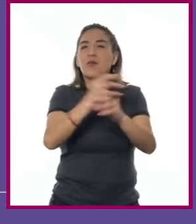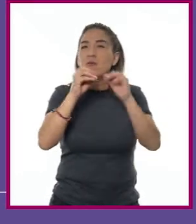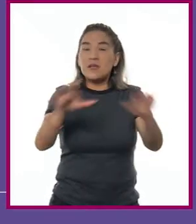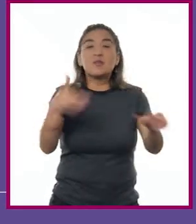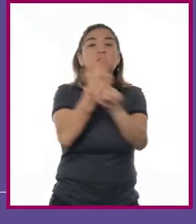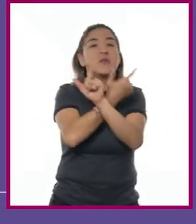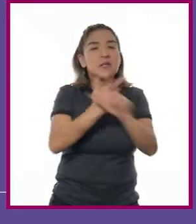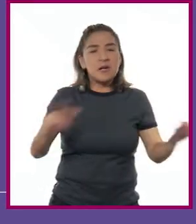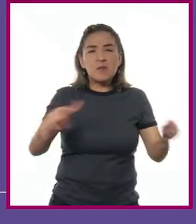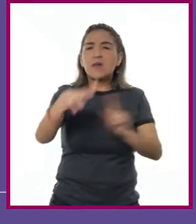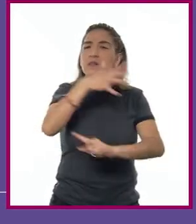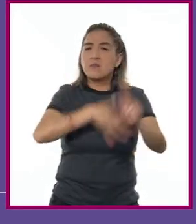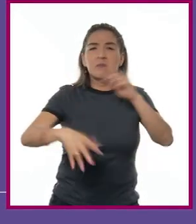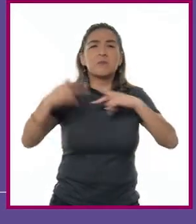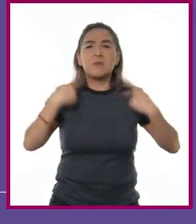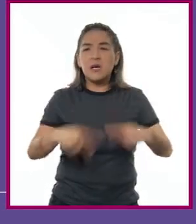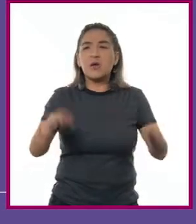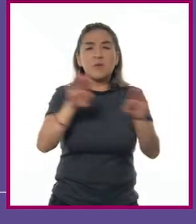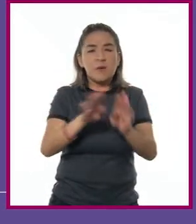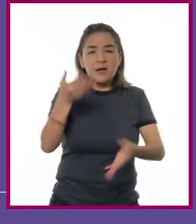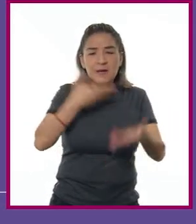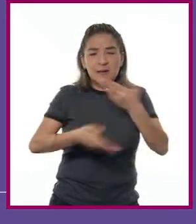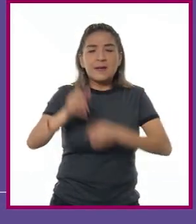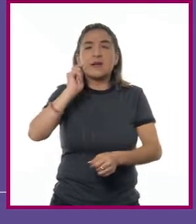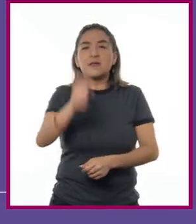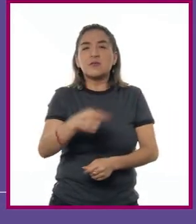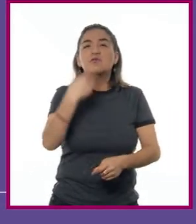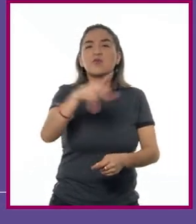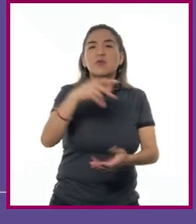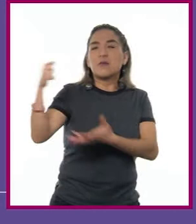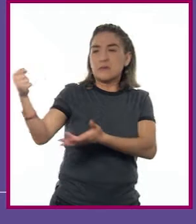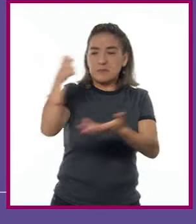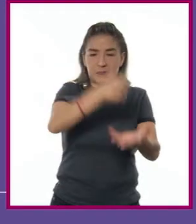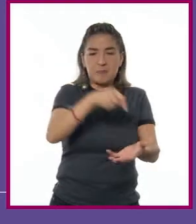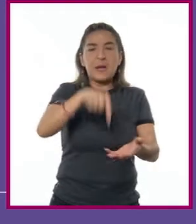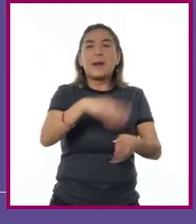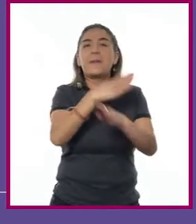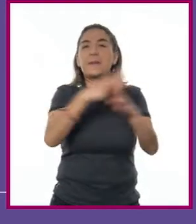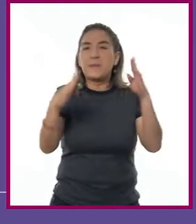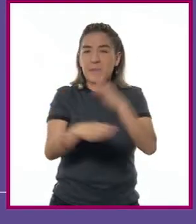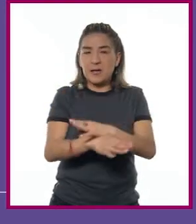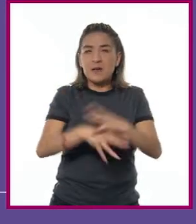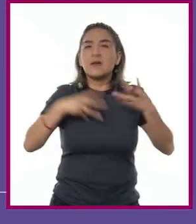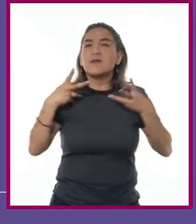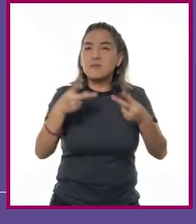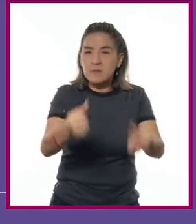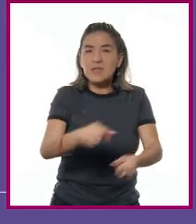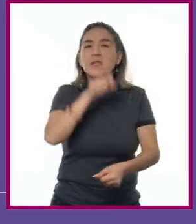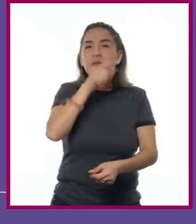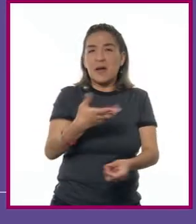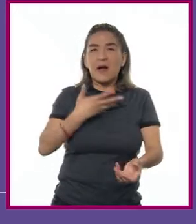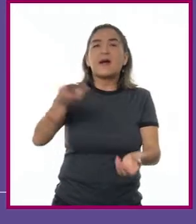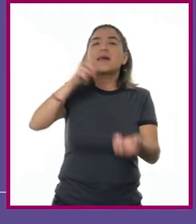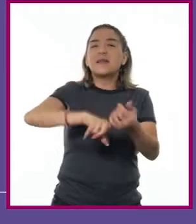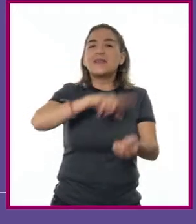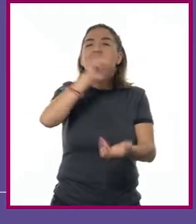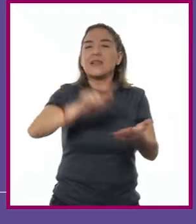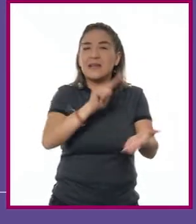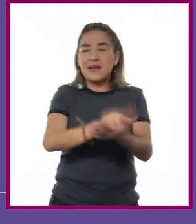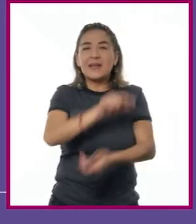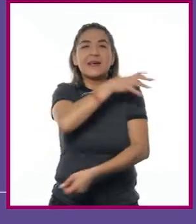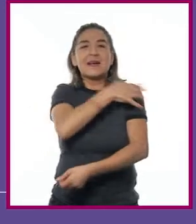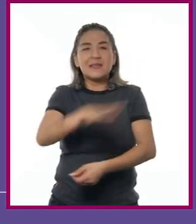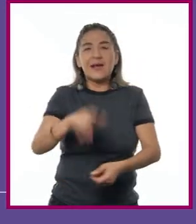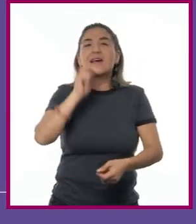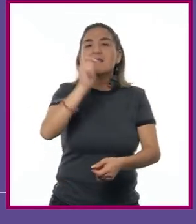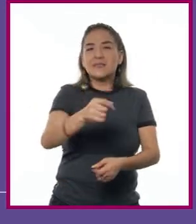información plural y oportuna sobre el recurso público. También lo encontramos en la Ley General de Transparencia